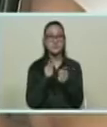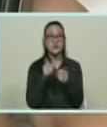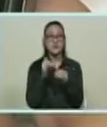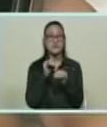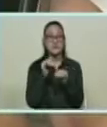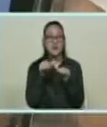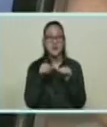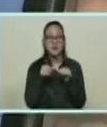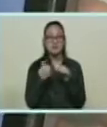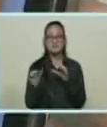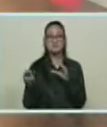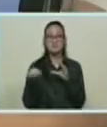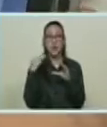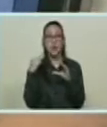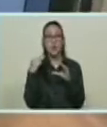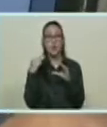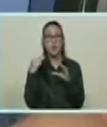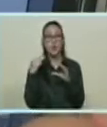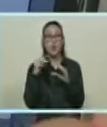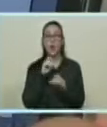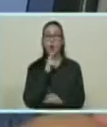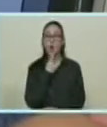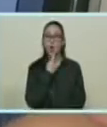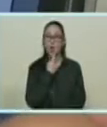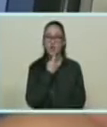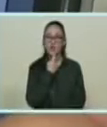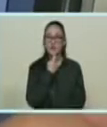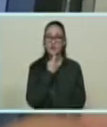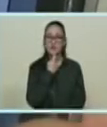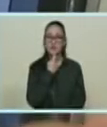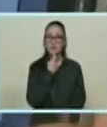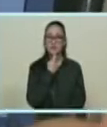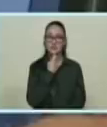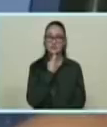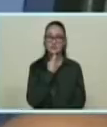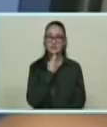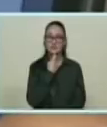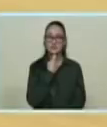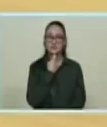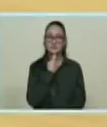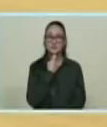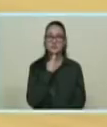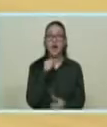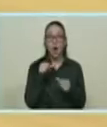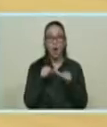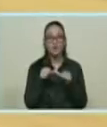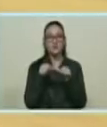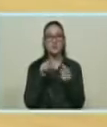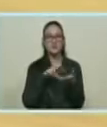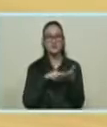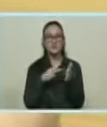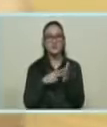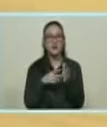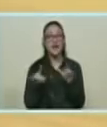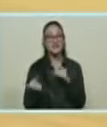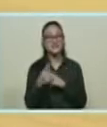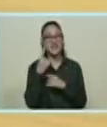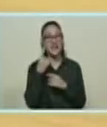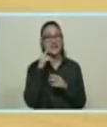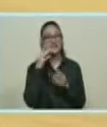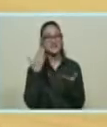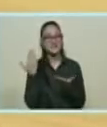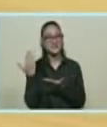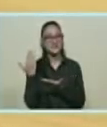le doy continuar, inmediatamente él me da un código de verificación. Procedo a darle continuar y me aparece el